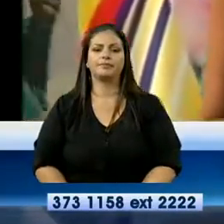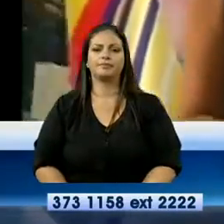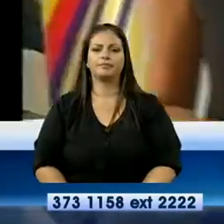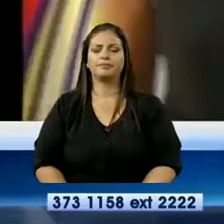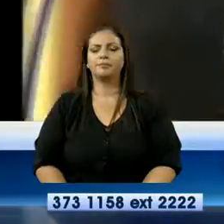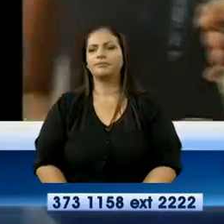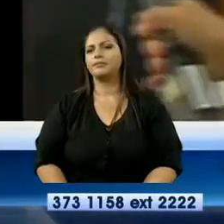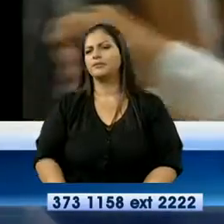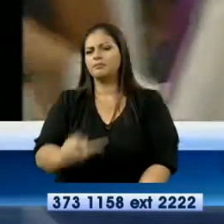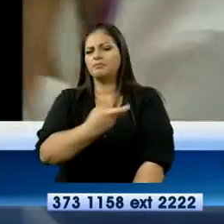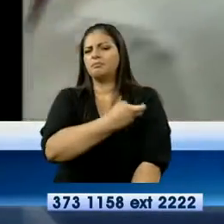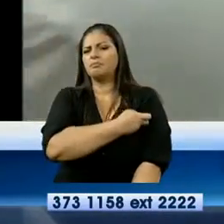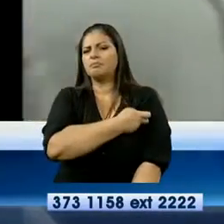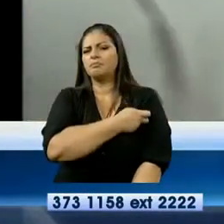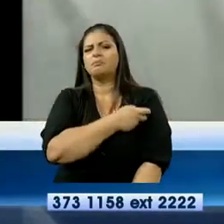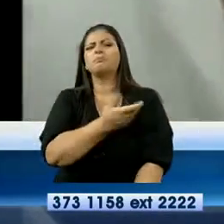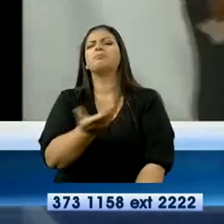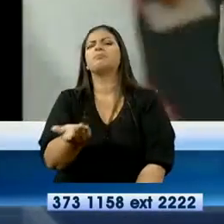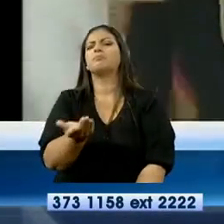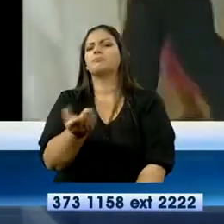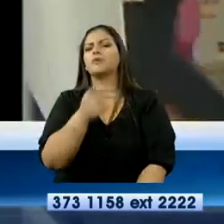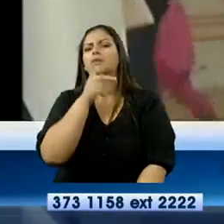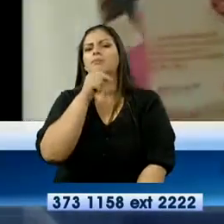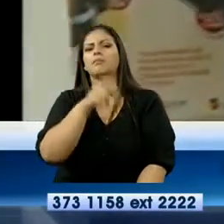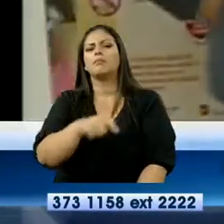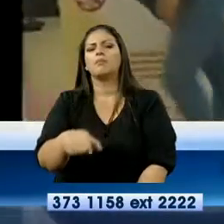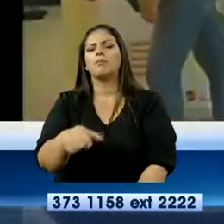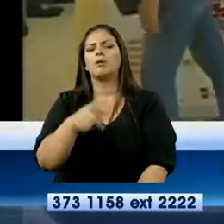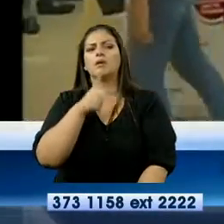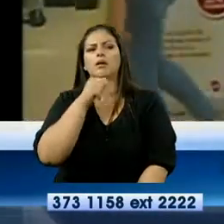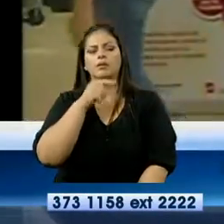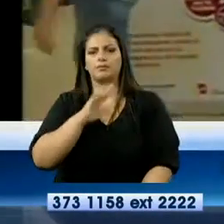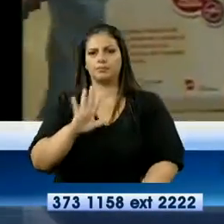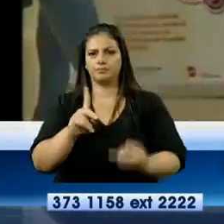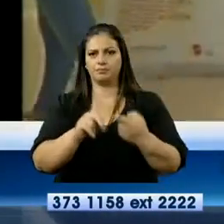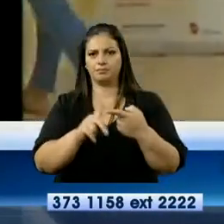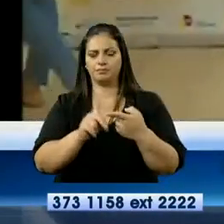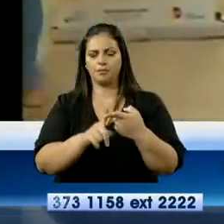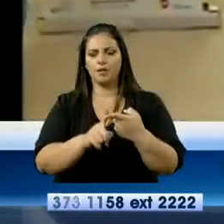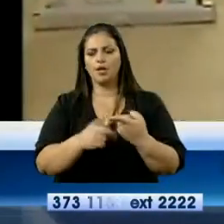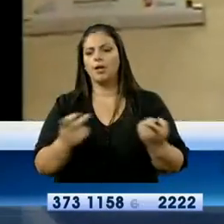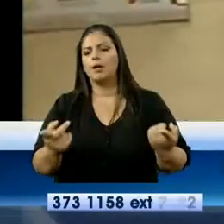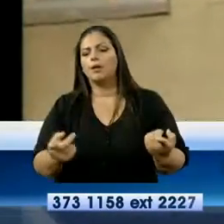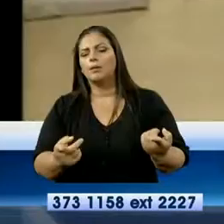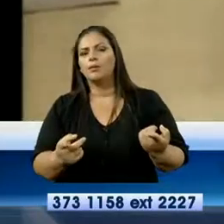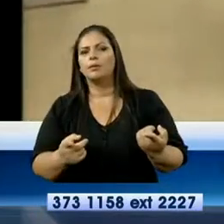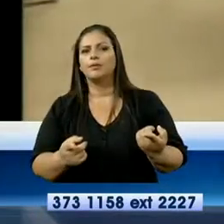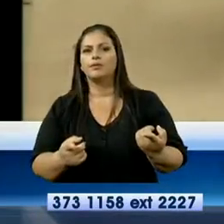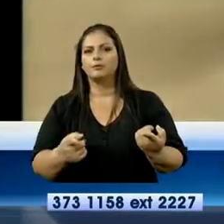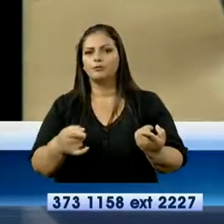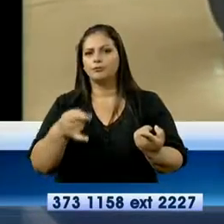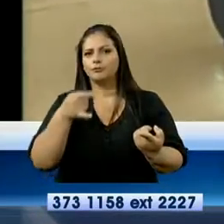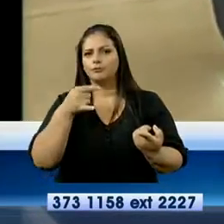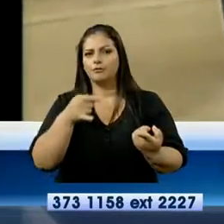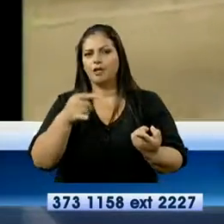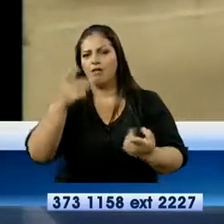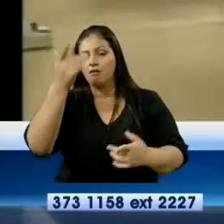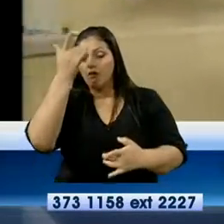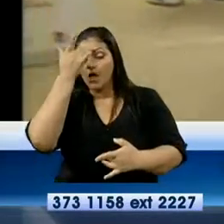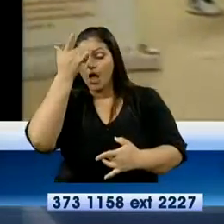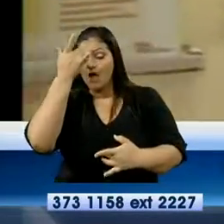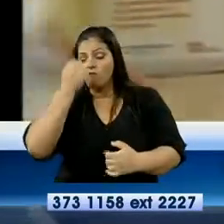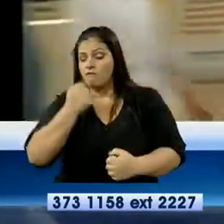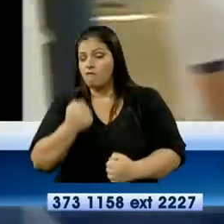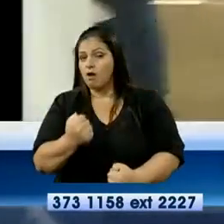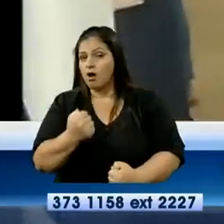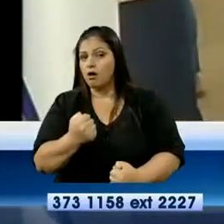nuestra campaña comprende, pues, vacunar a 5 grupos prioritarios, ¿no? Una son los enfermos crónicos a partir